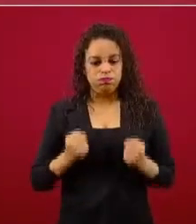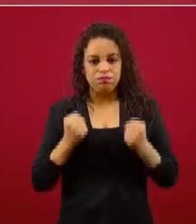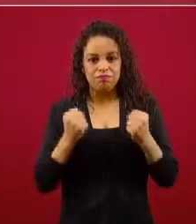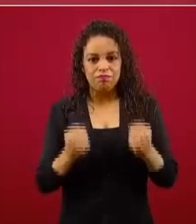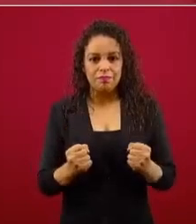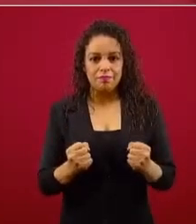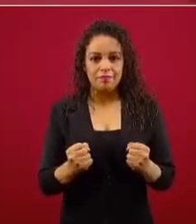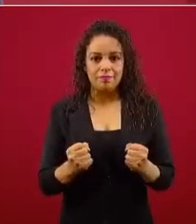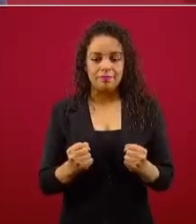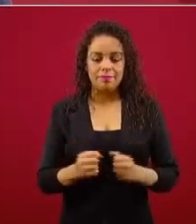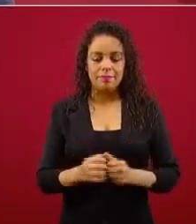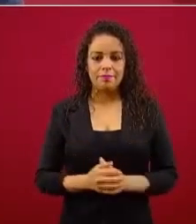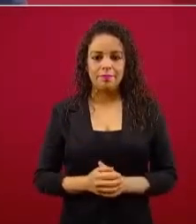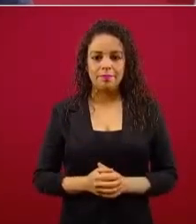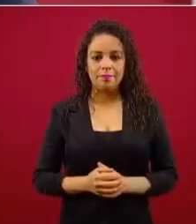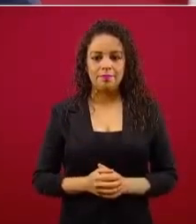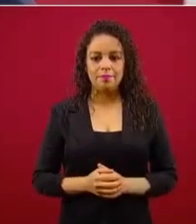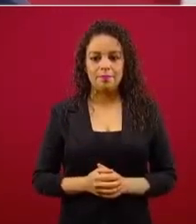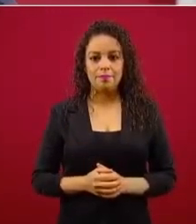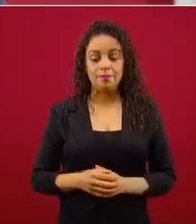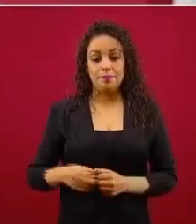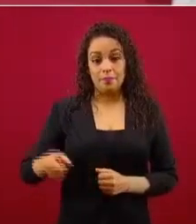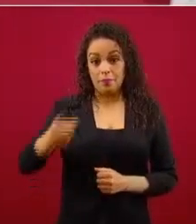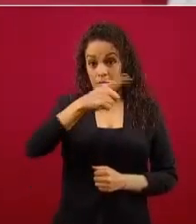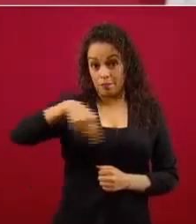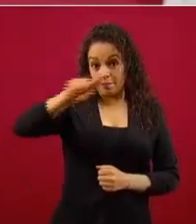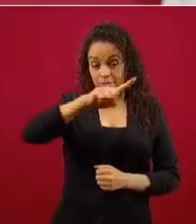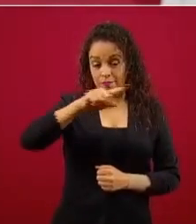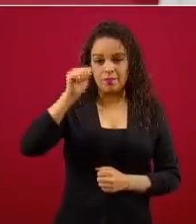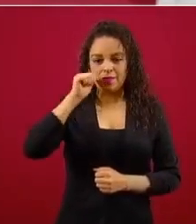Les molesta que yo replique aquí,